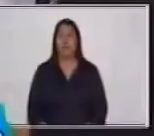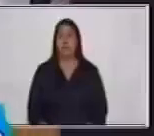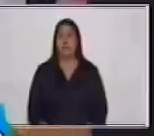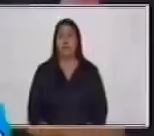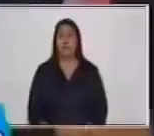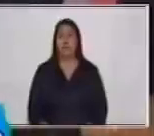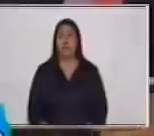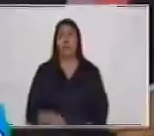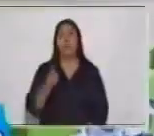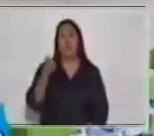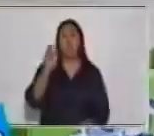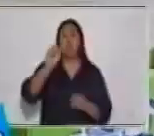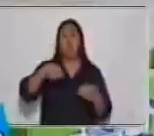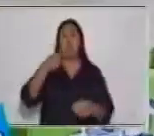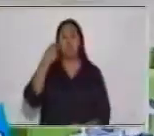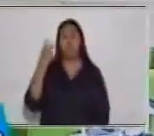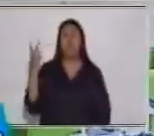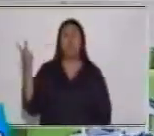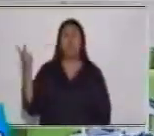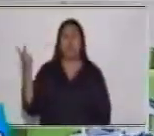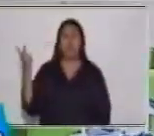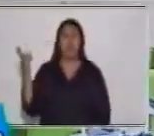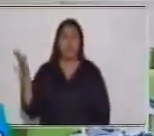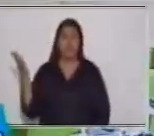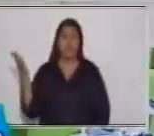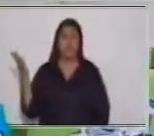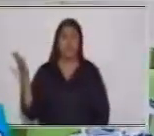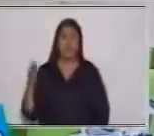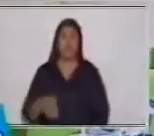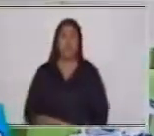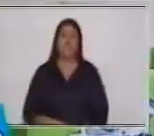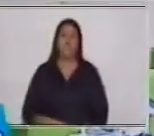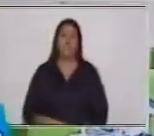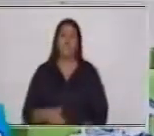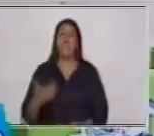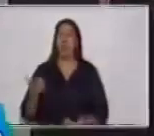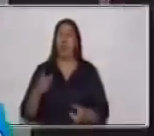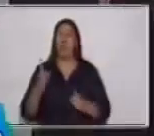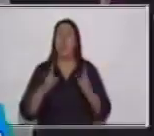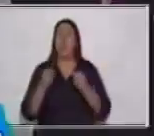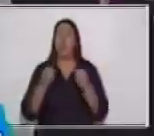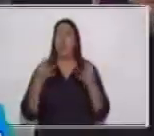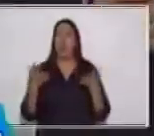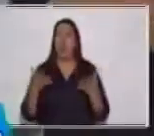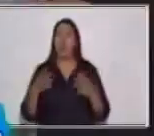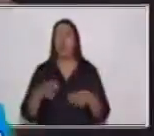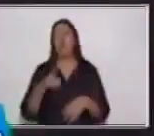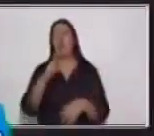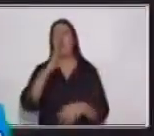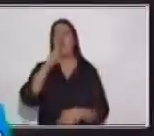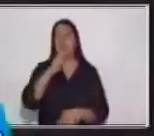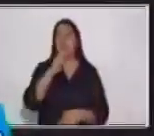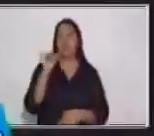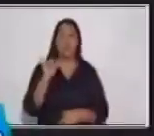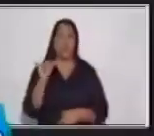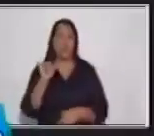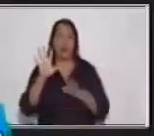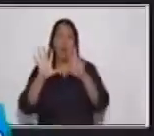Y usted puede observar en este caso que el valor es 11 36avos